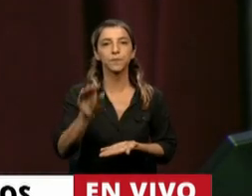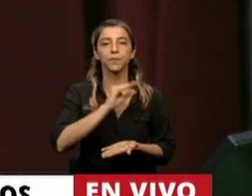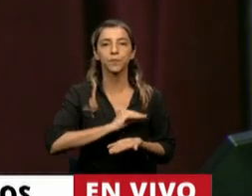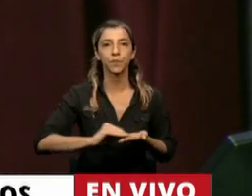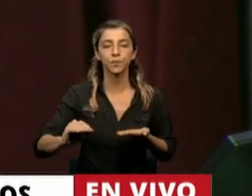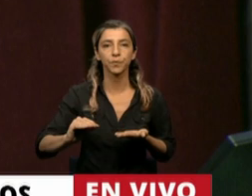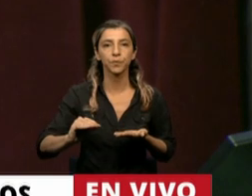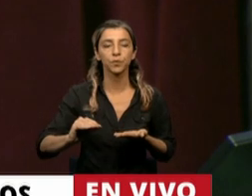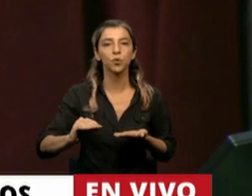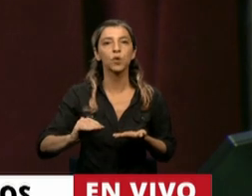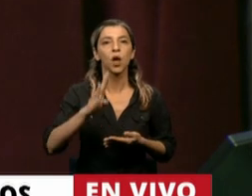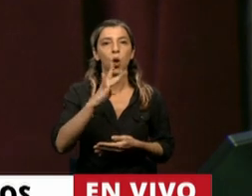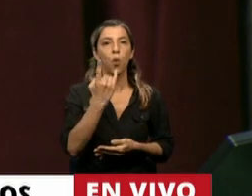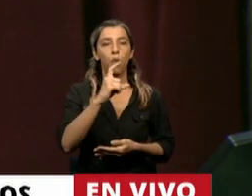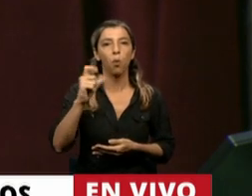Eduardo